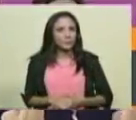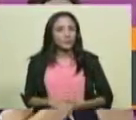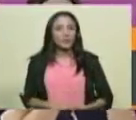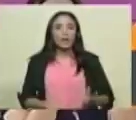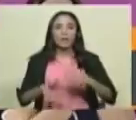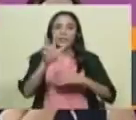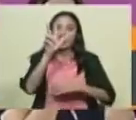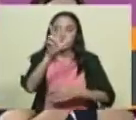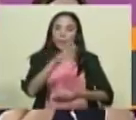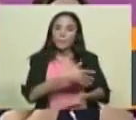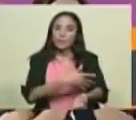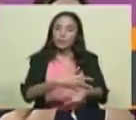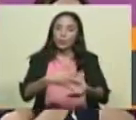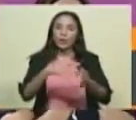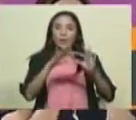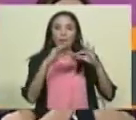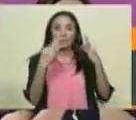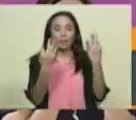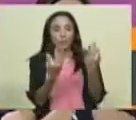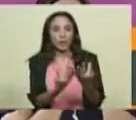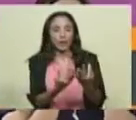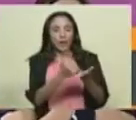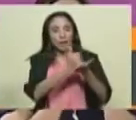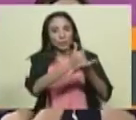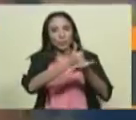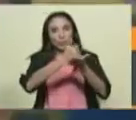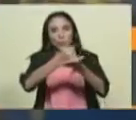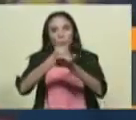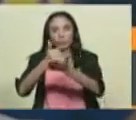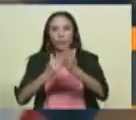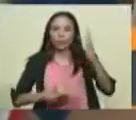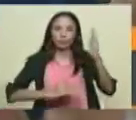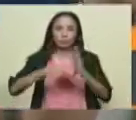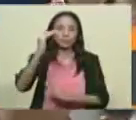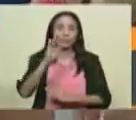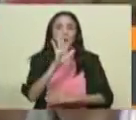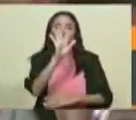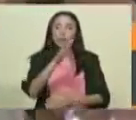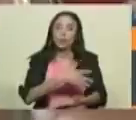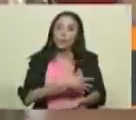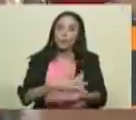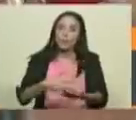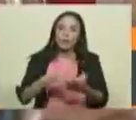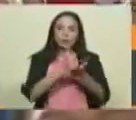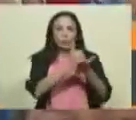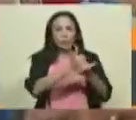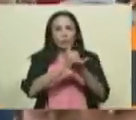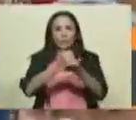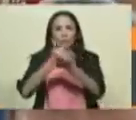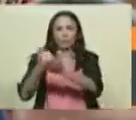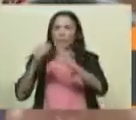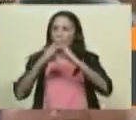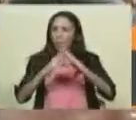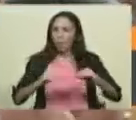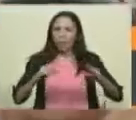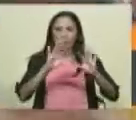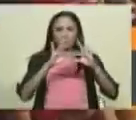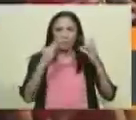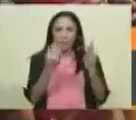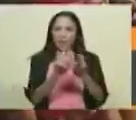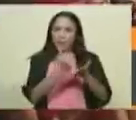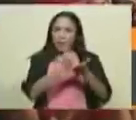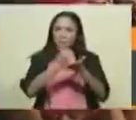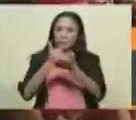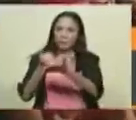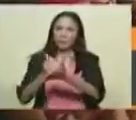3 millones de hogares de la patria, rumbo a 5 millones de hogares que voy a proteger a través del carnet